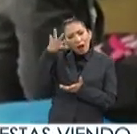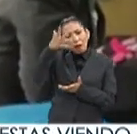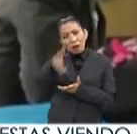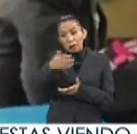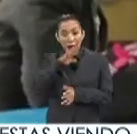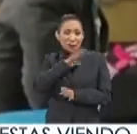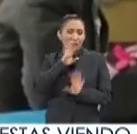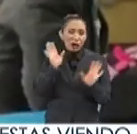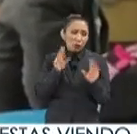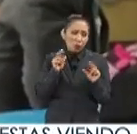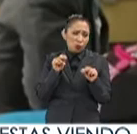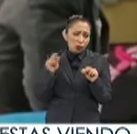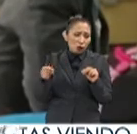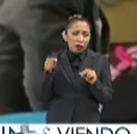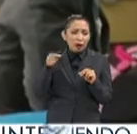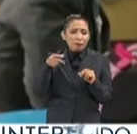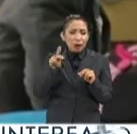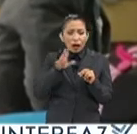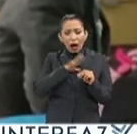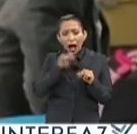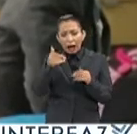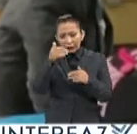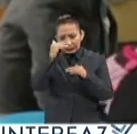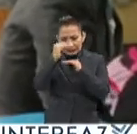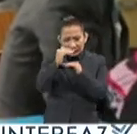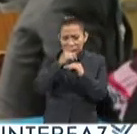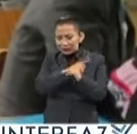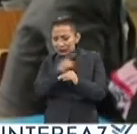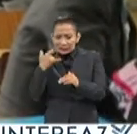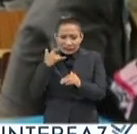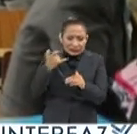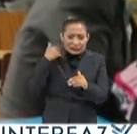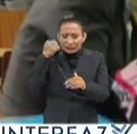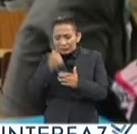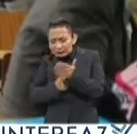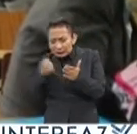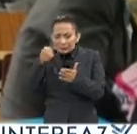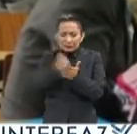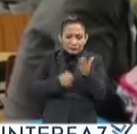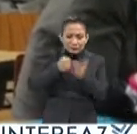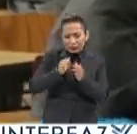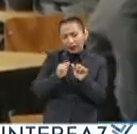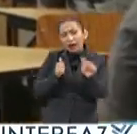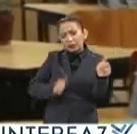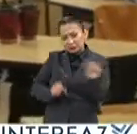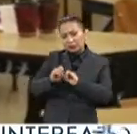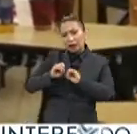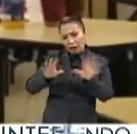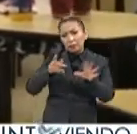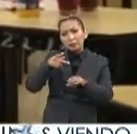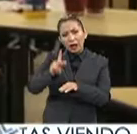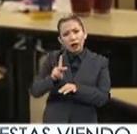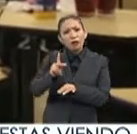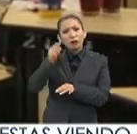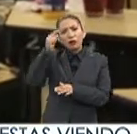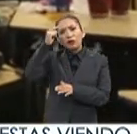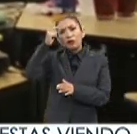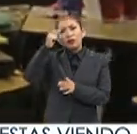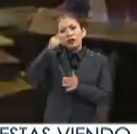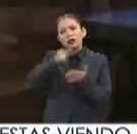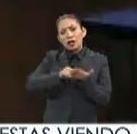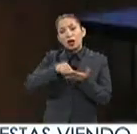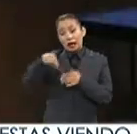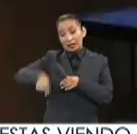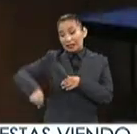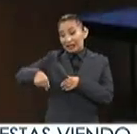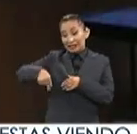que esté todo mal, sino que sí hay barreras que superar, estamos todavía un poquito atrasados. Entonces creo que